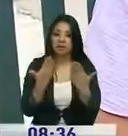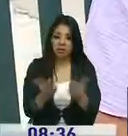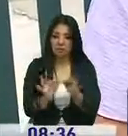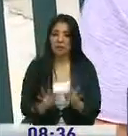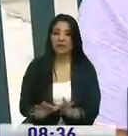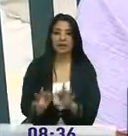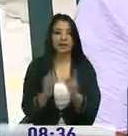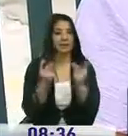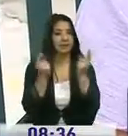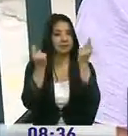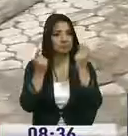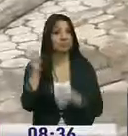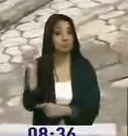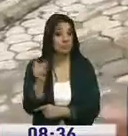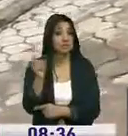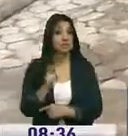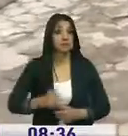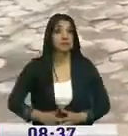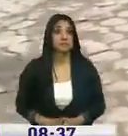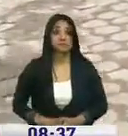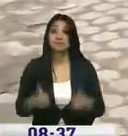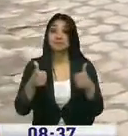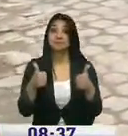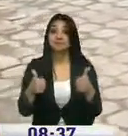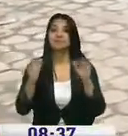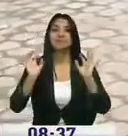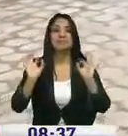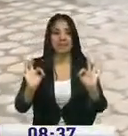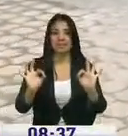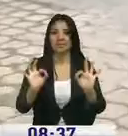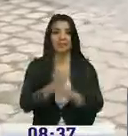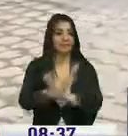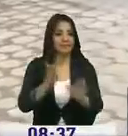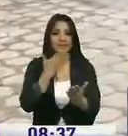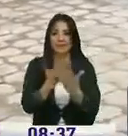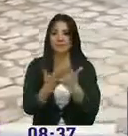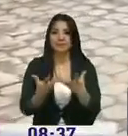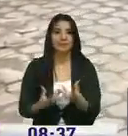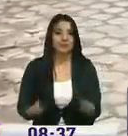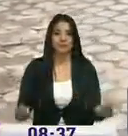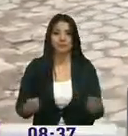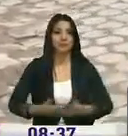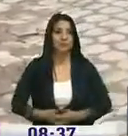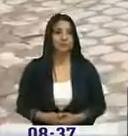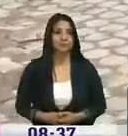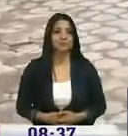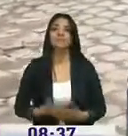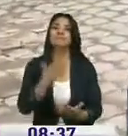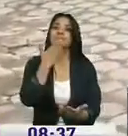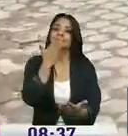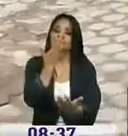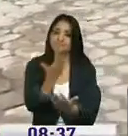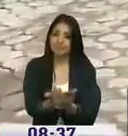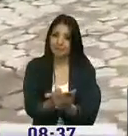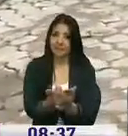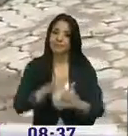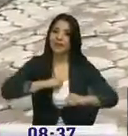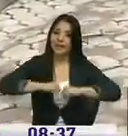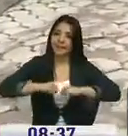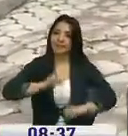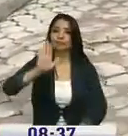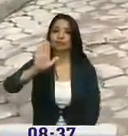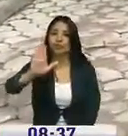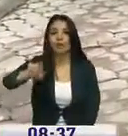más pronto que ha estado necesario. Sí, ventajosamente ya solucionaron esto. Una vez más les agradezco a la gestión de